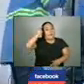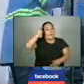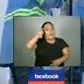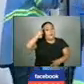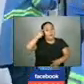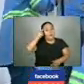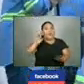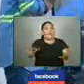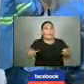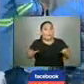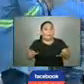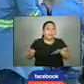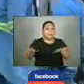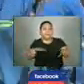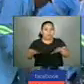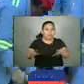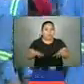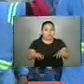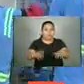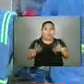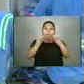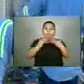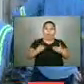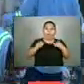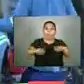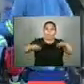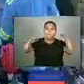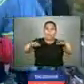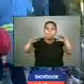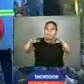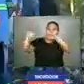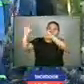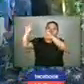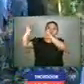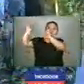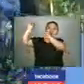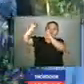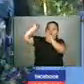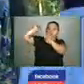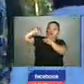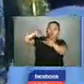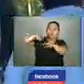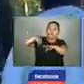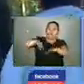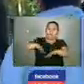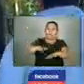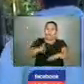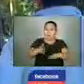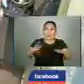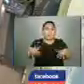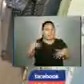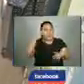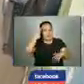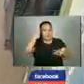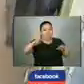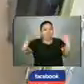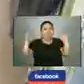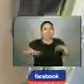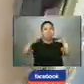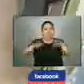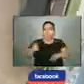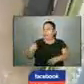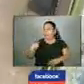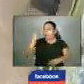los sismos que han pasado y el peso que ha tenido el talud de tierra por las aguas, como ha estado bastante cupioso estos días, ¿verdad?